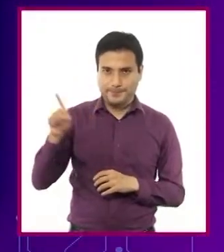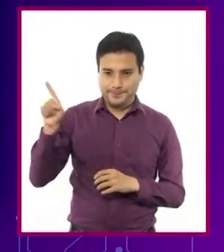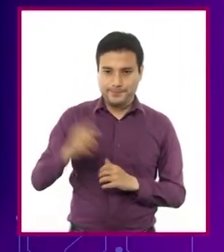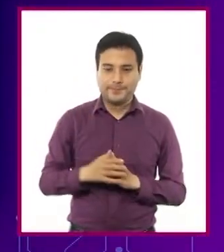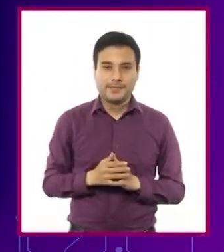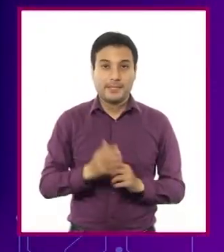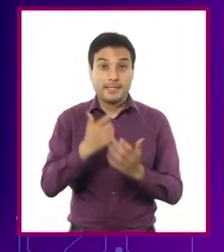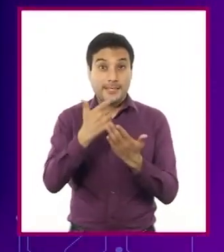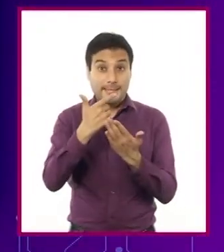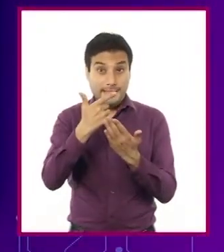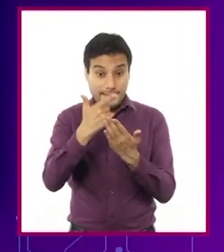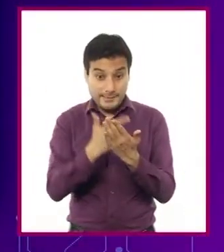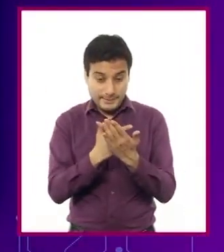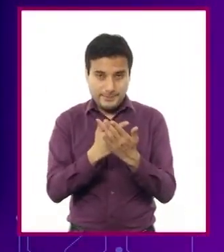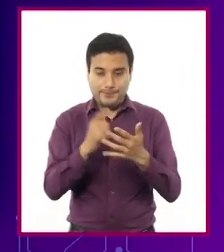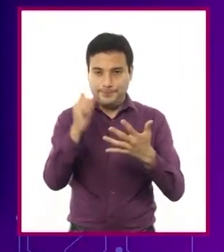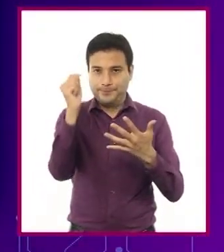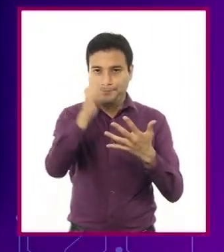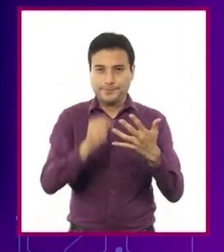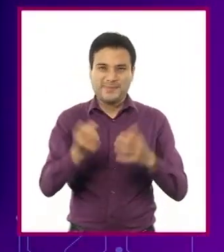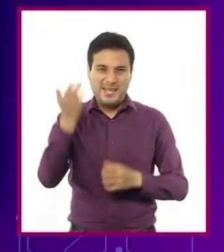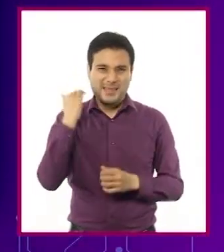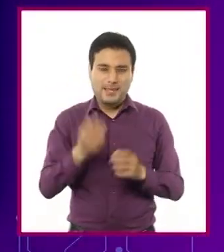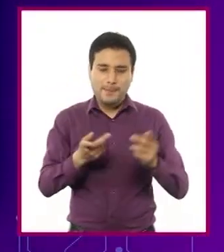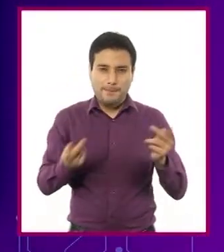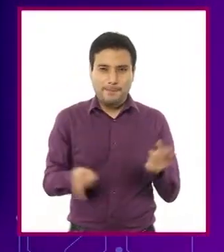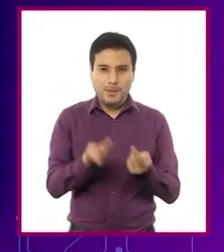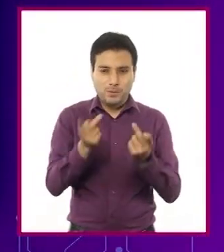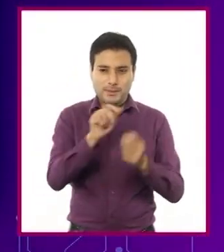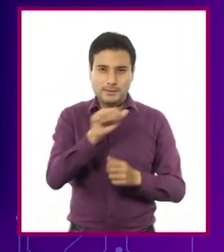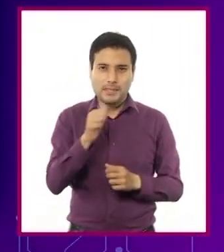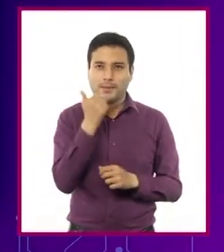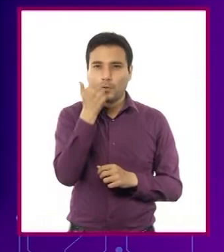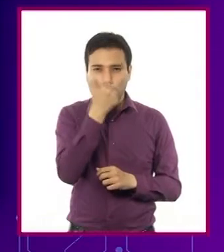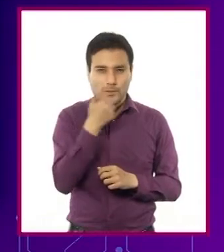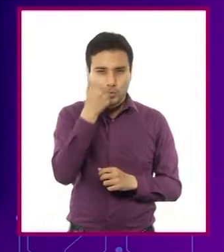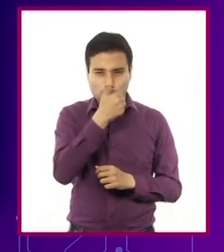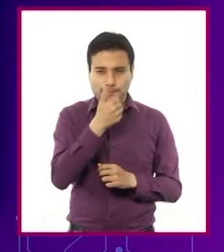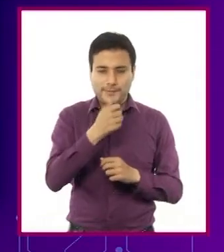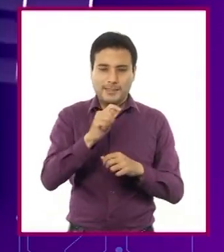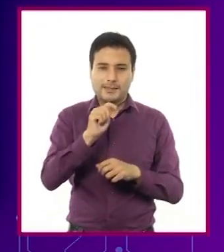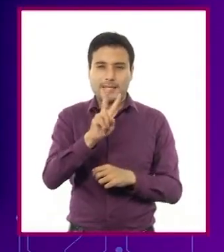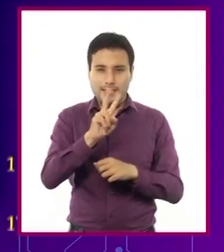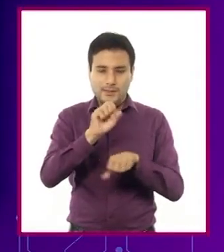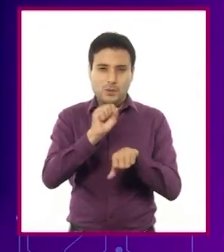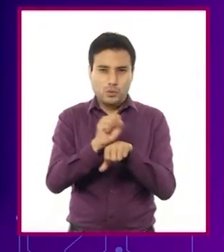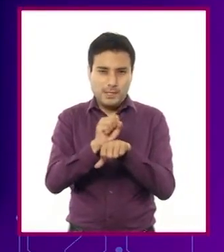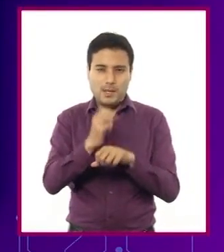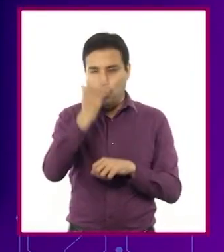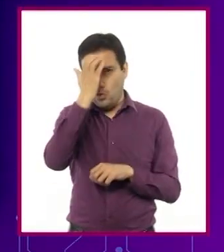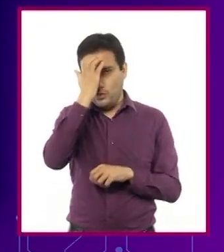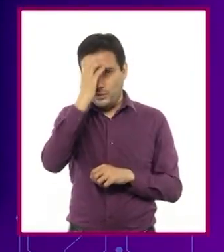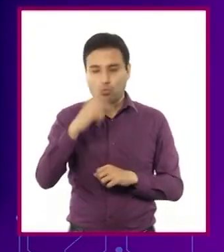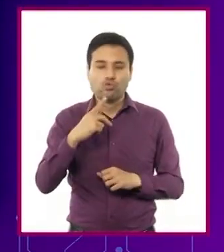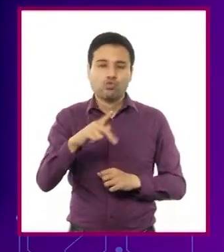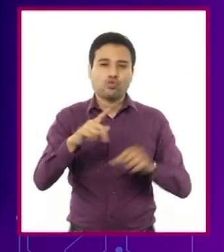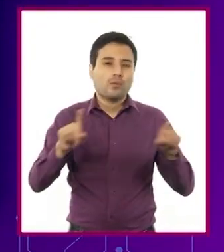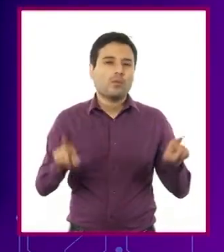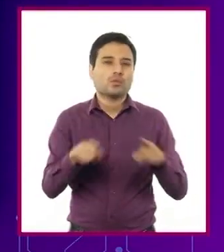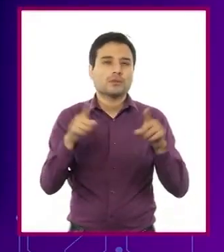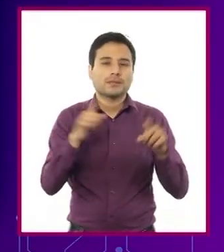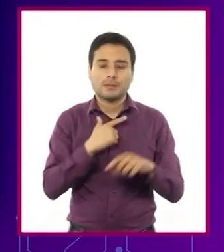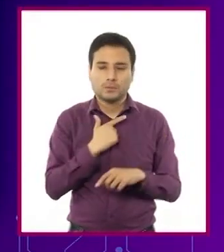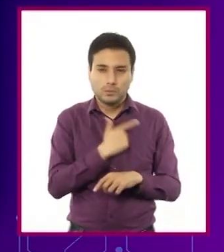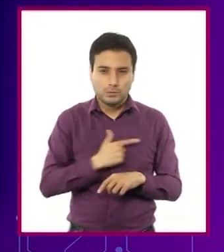se registraron los resultados de una encuesta realizada a estudiantes de telesecundaria para conocer el tipo de música de su